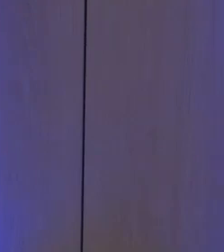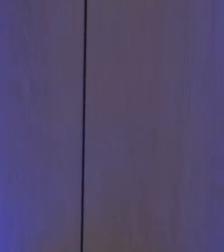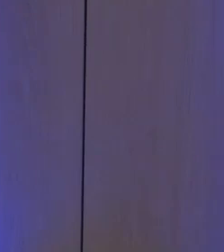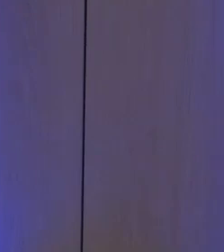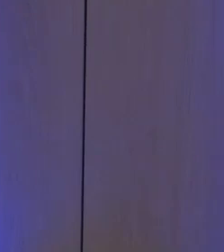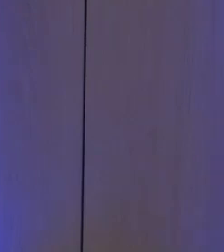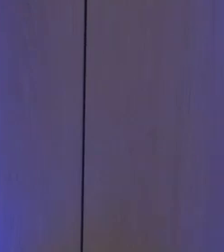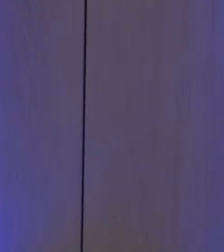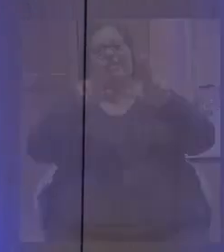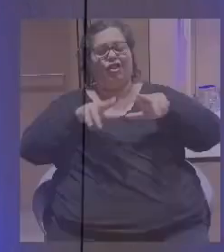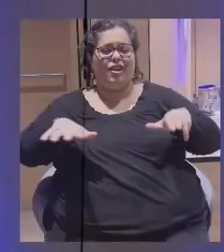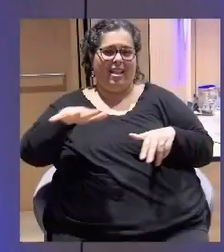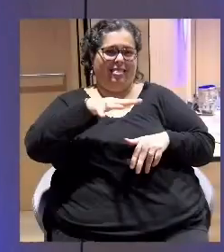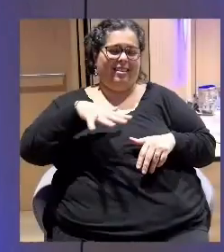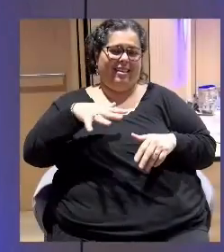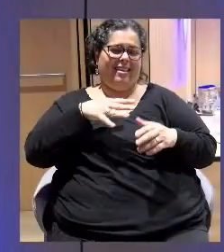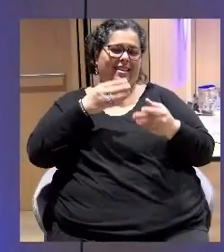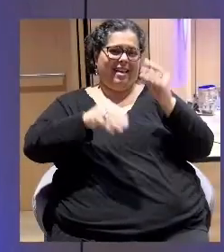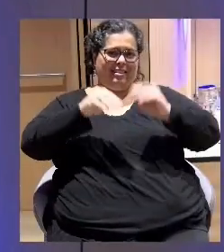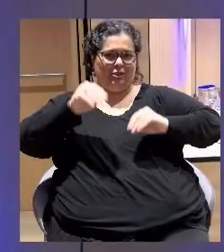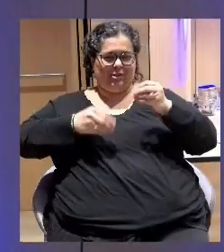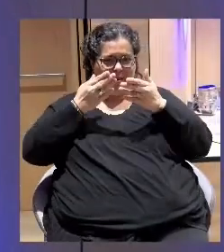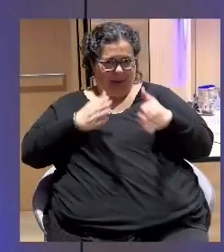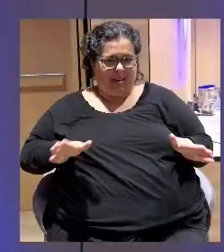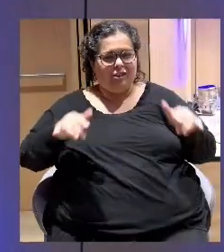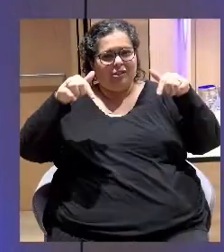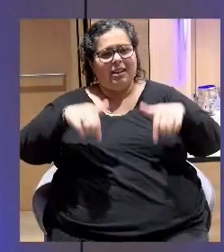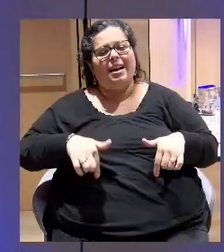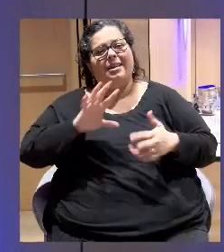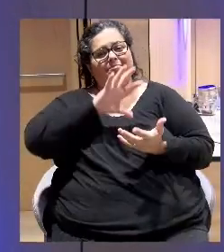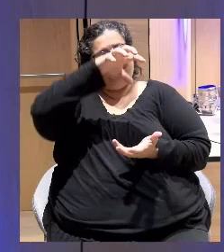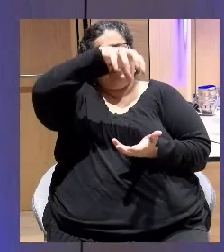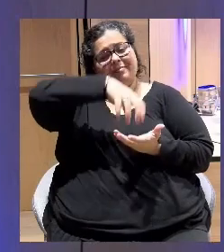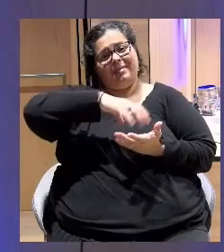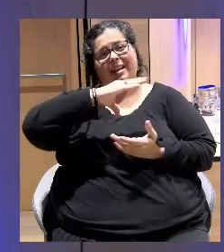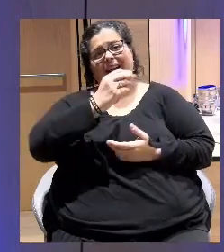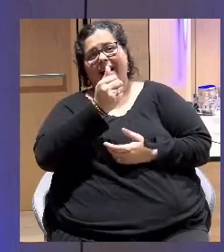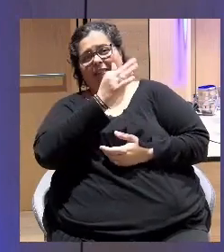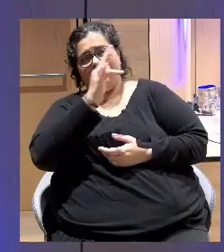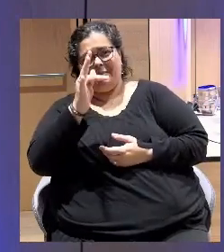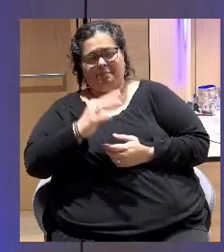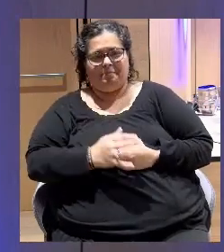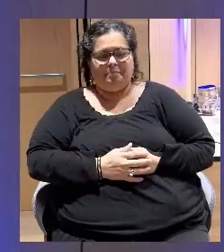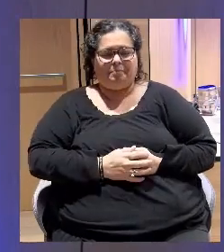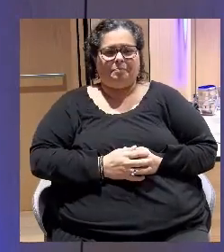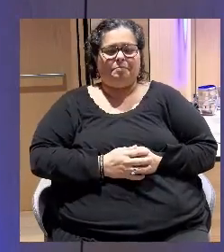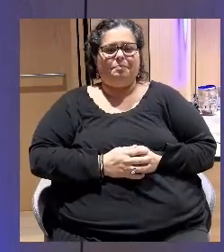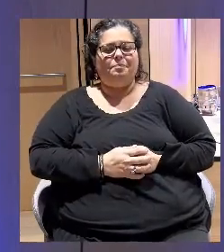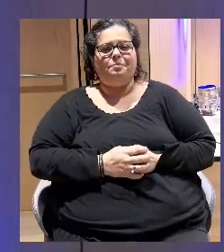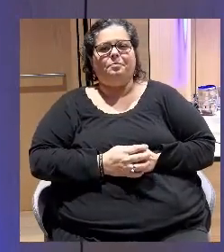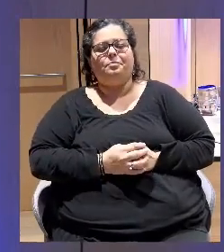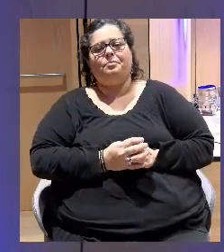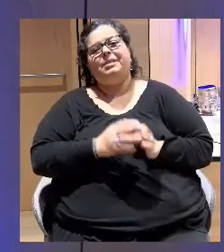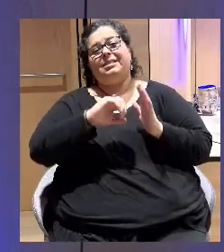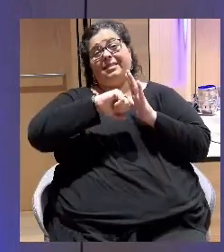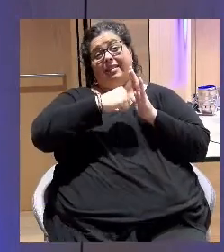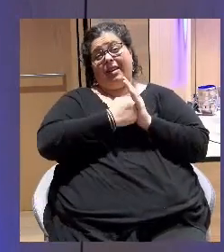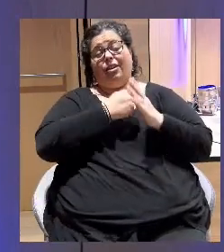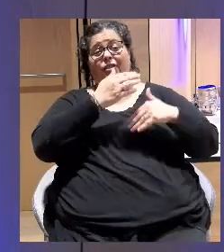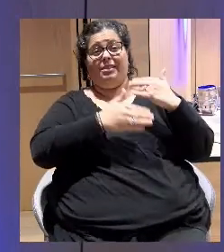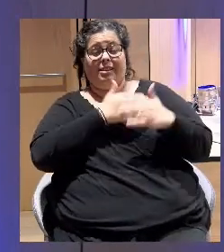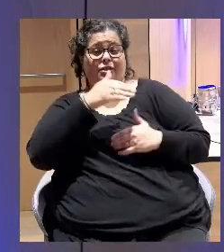Datos Abiertos en la sede del Banco para el Desarrollo de América Latina y el